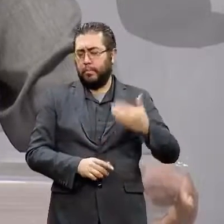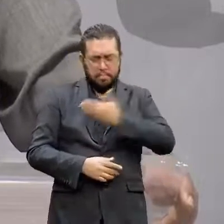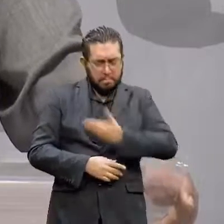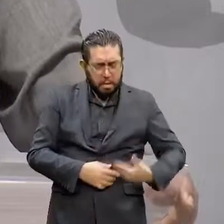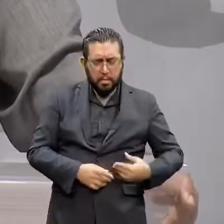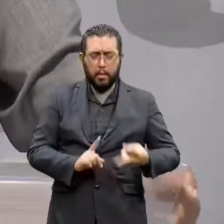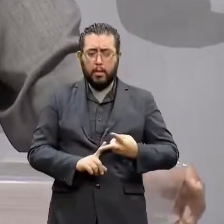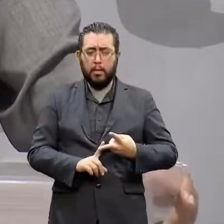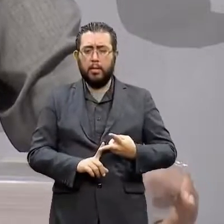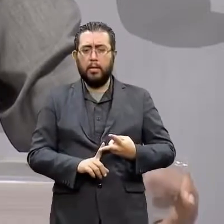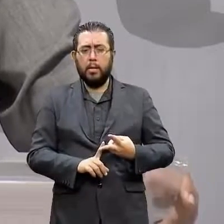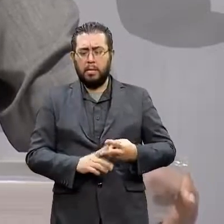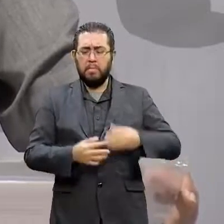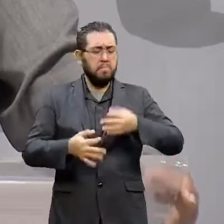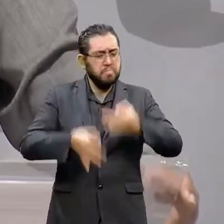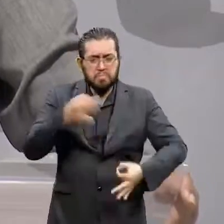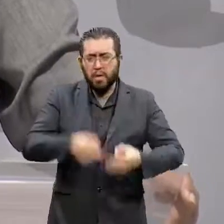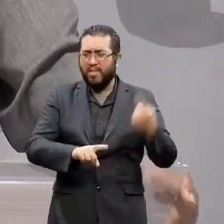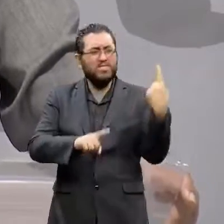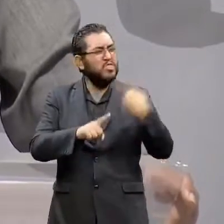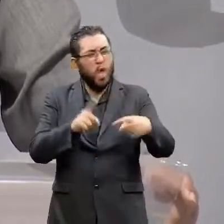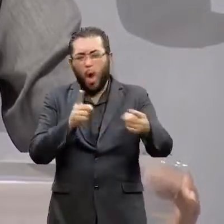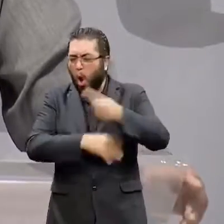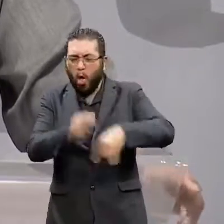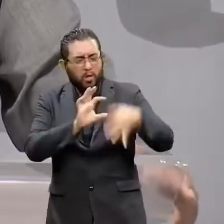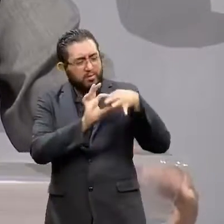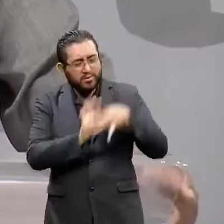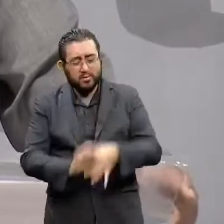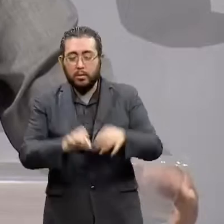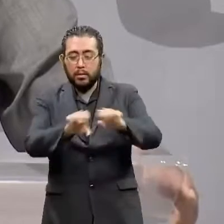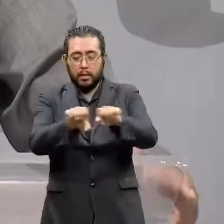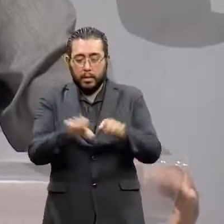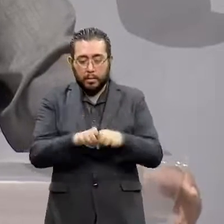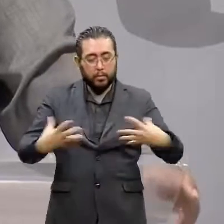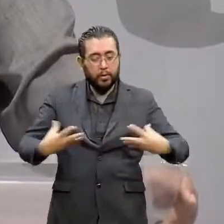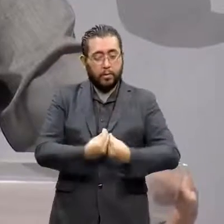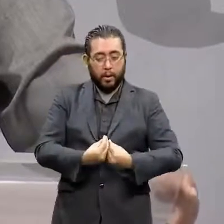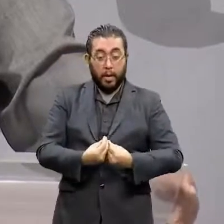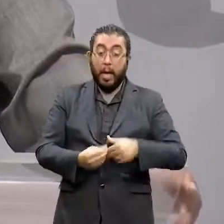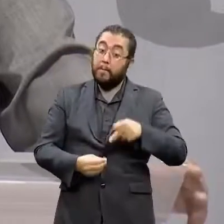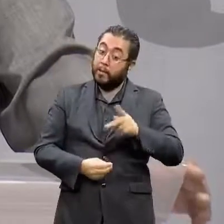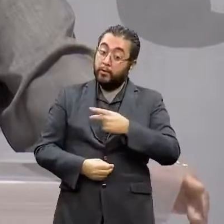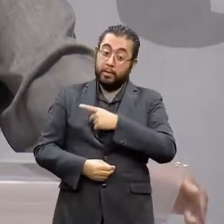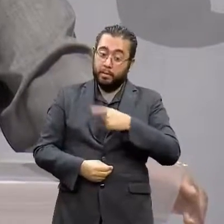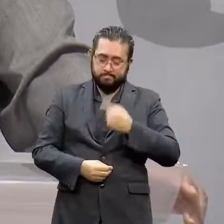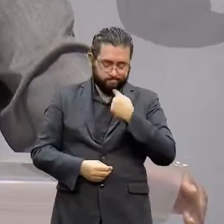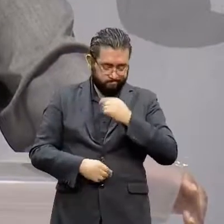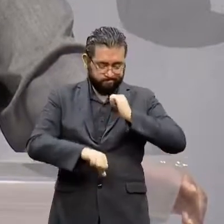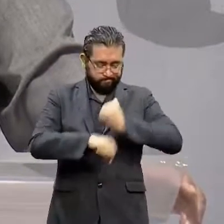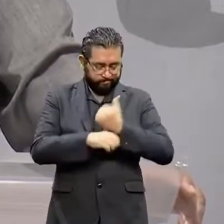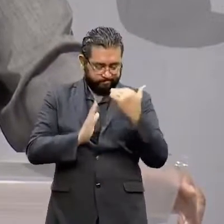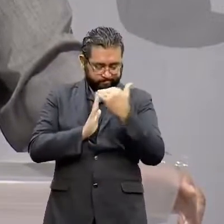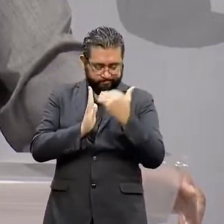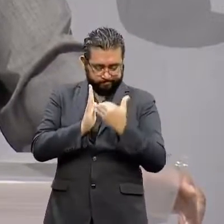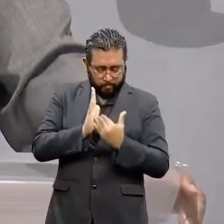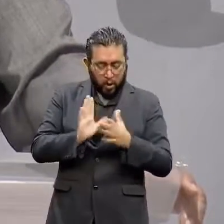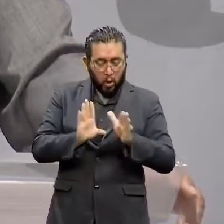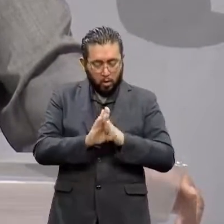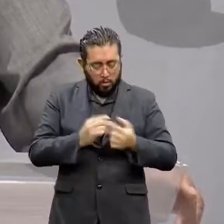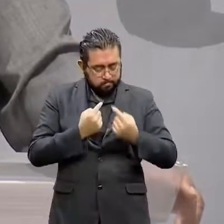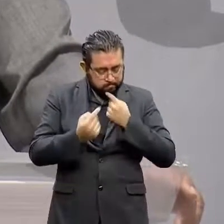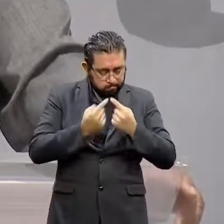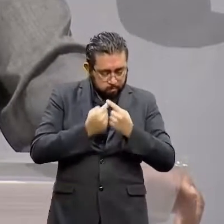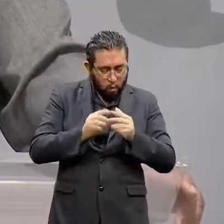de una reunión de esta naturaleza donde buscamos establecer criterios que nos permitan armonizar y homologar los